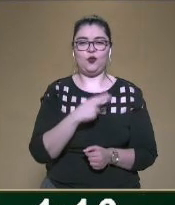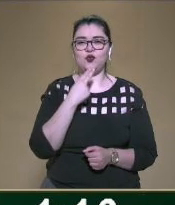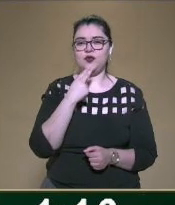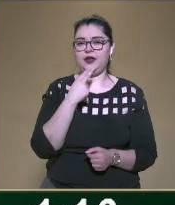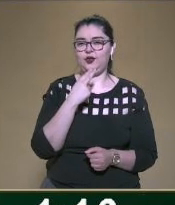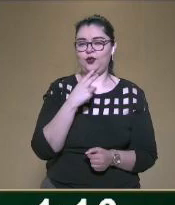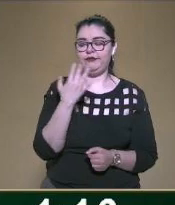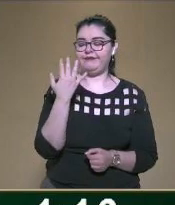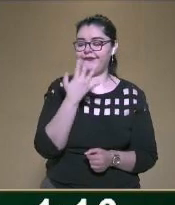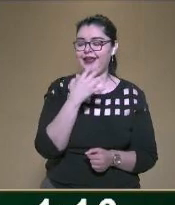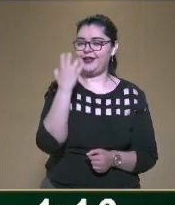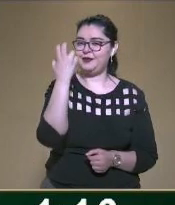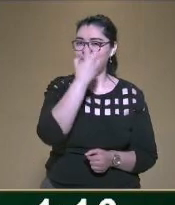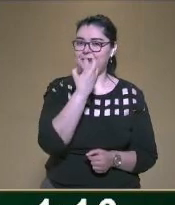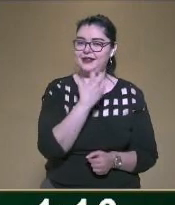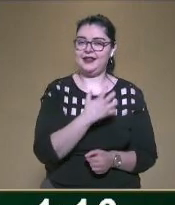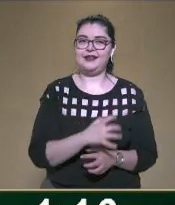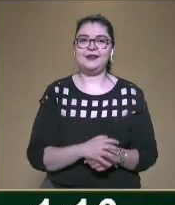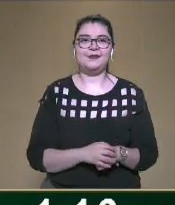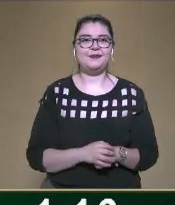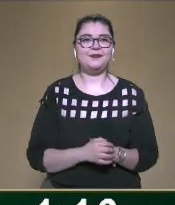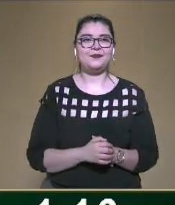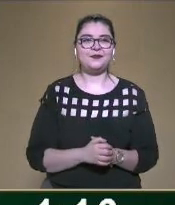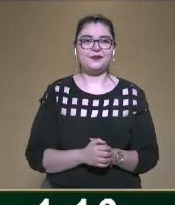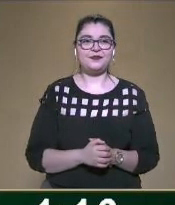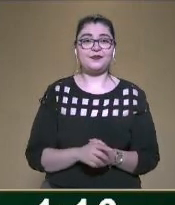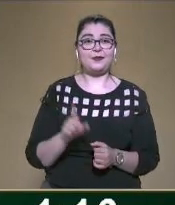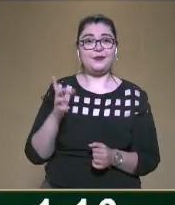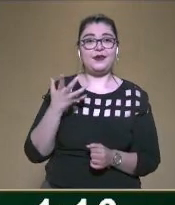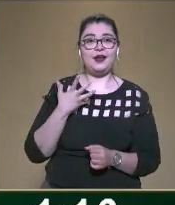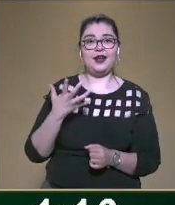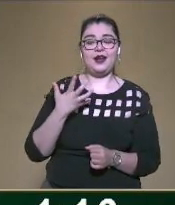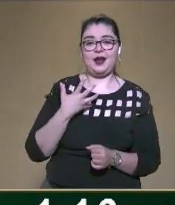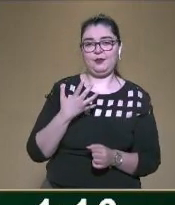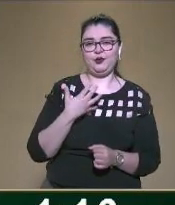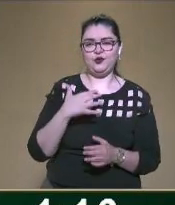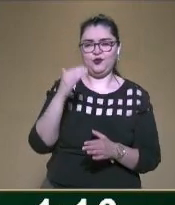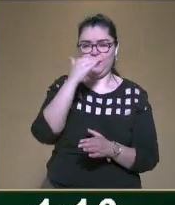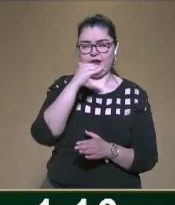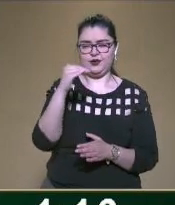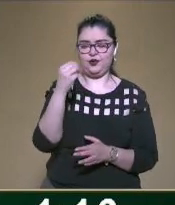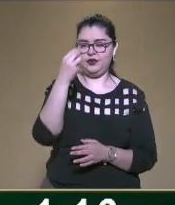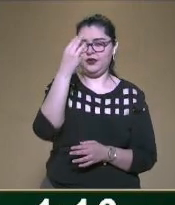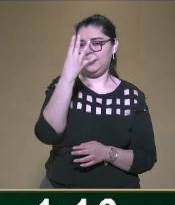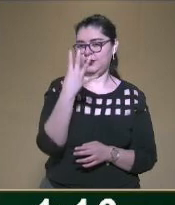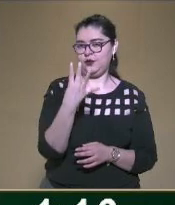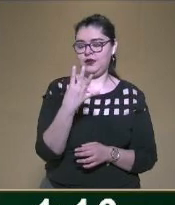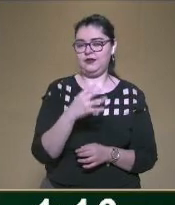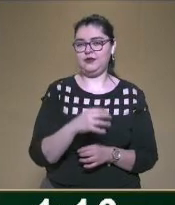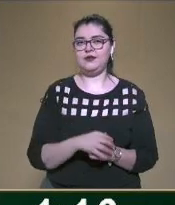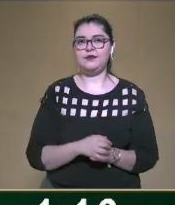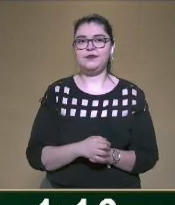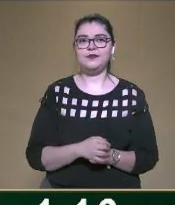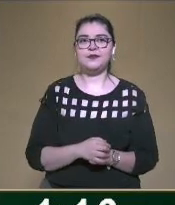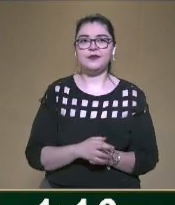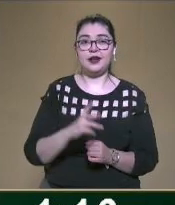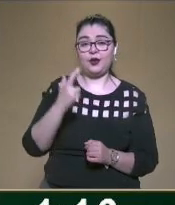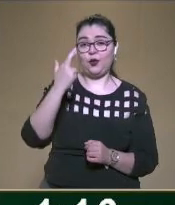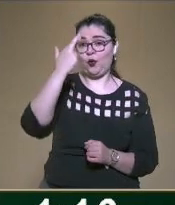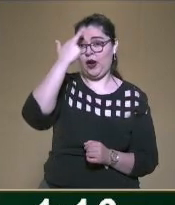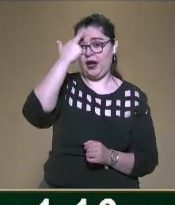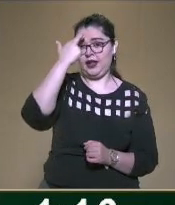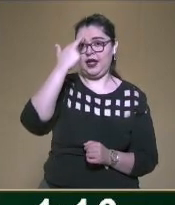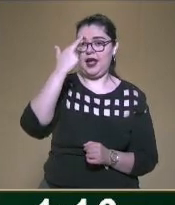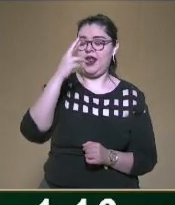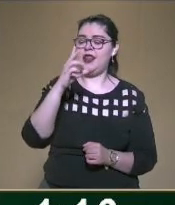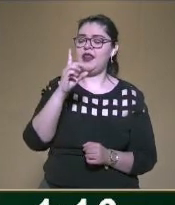Muy bien, tenemos ahí en pantalla la fracción de 3/4. Acuérdate que el denominador te dice en